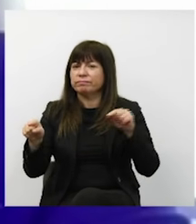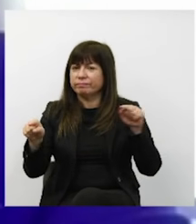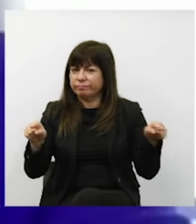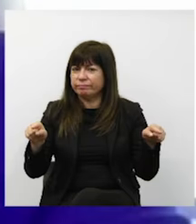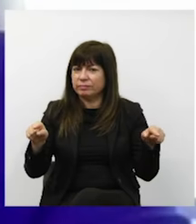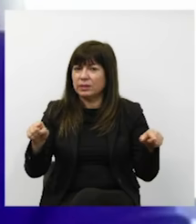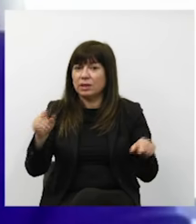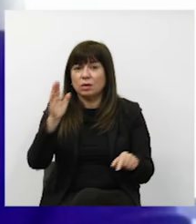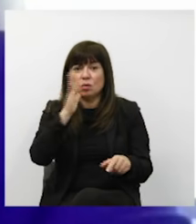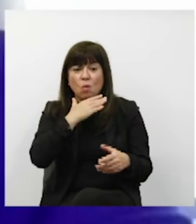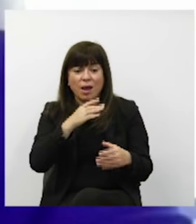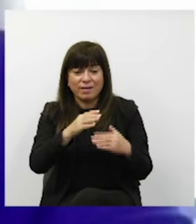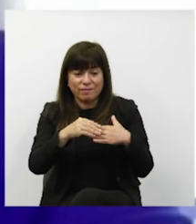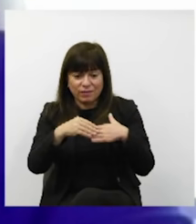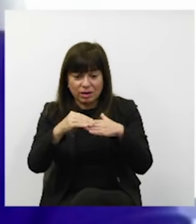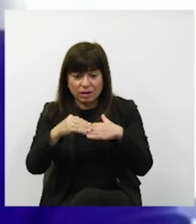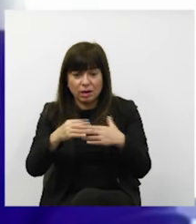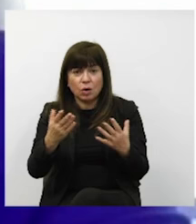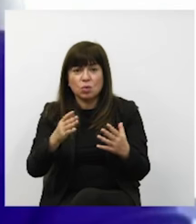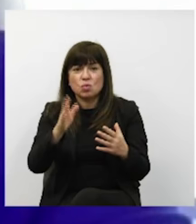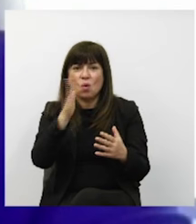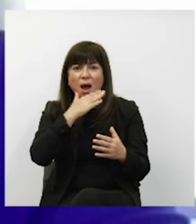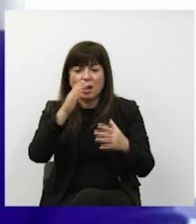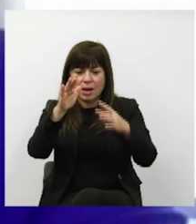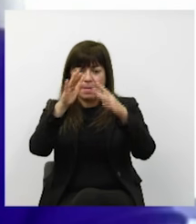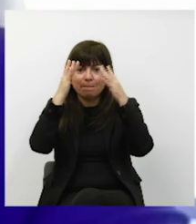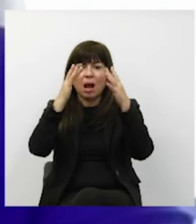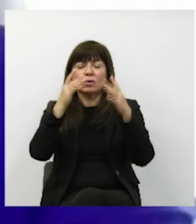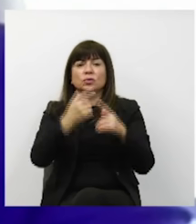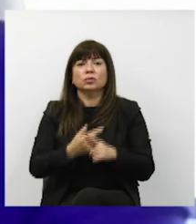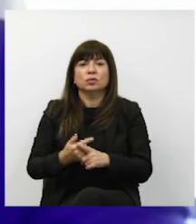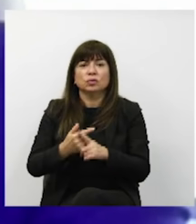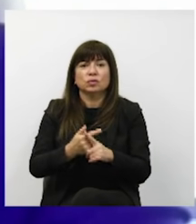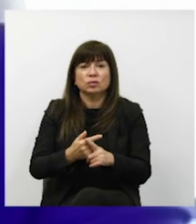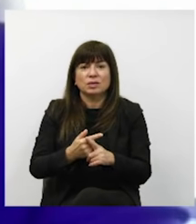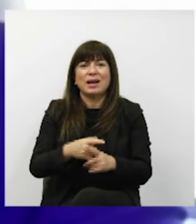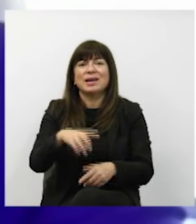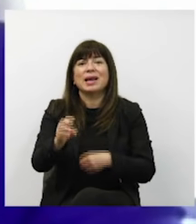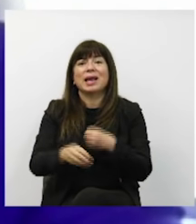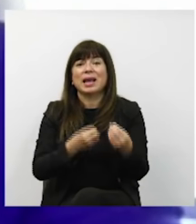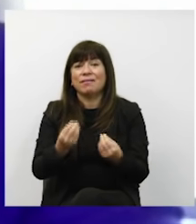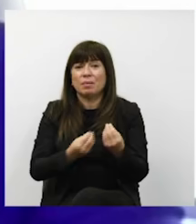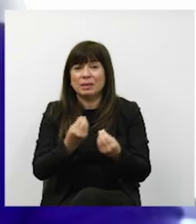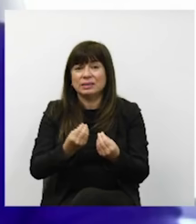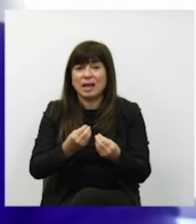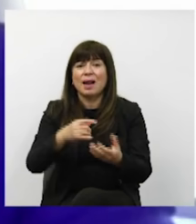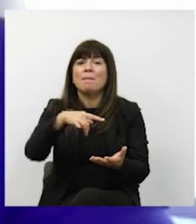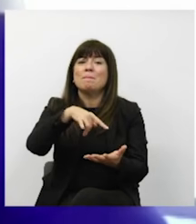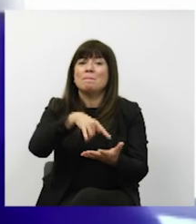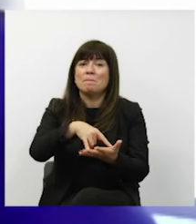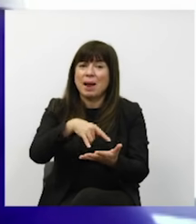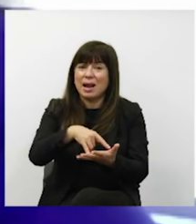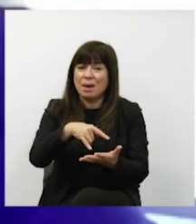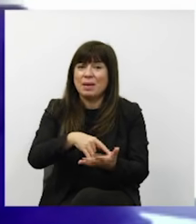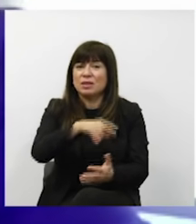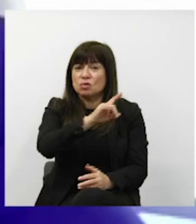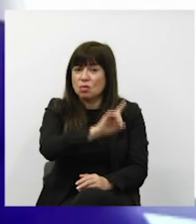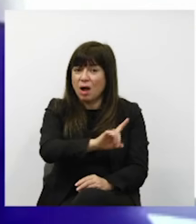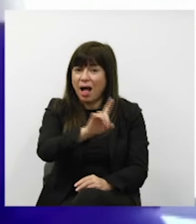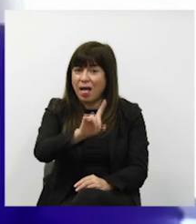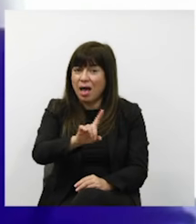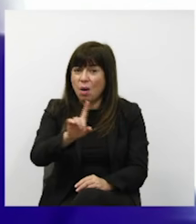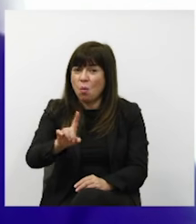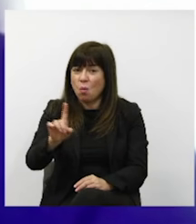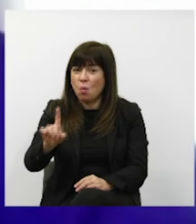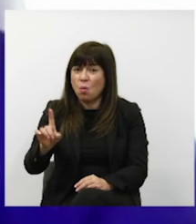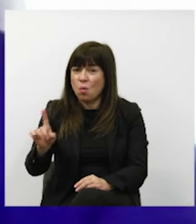tienes legitimidad y no tienes un pacto social que te haya uniformado, lo que va a ocurrir es que en el Parlamento cada uno se va a